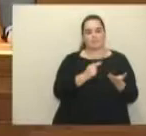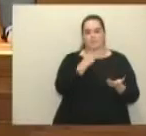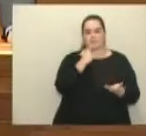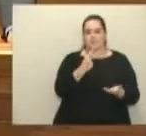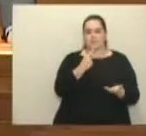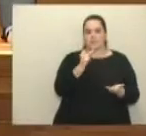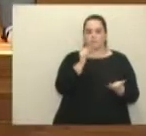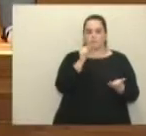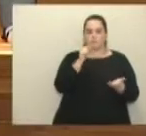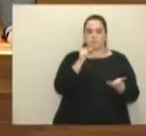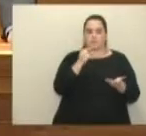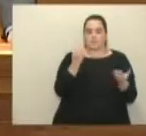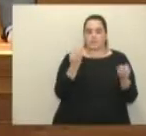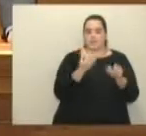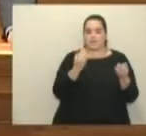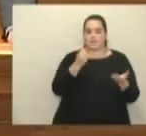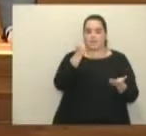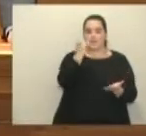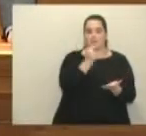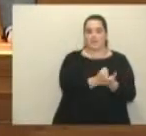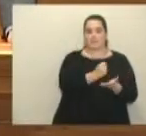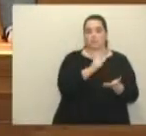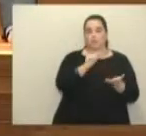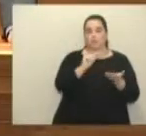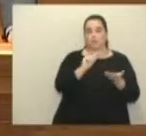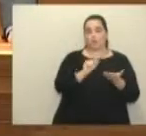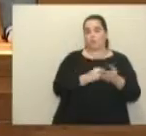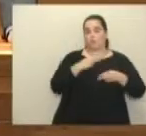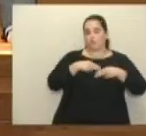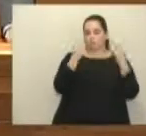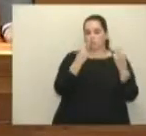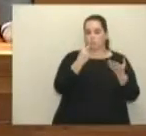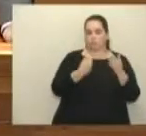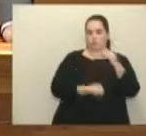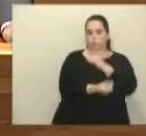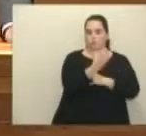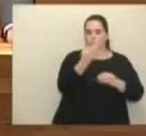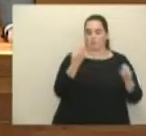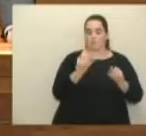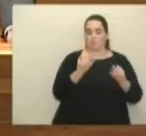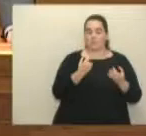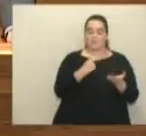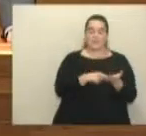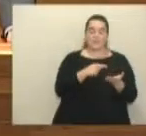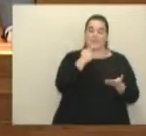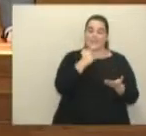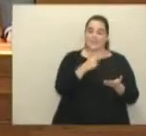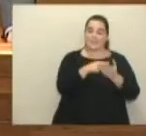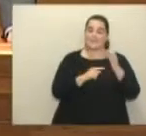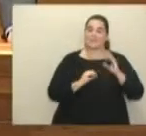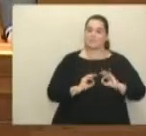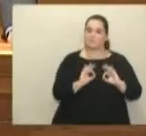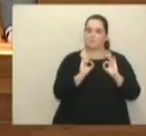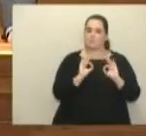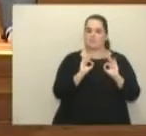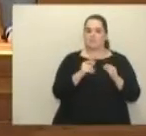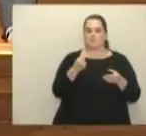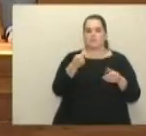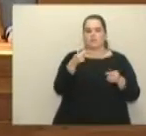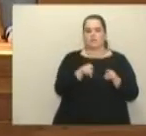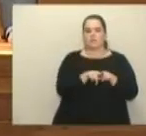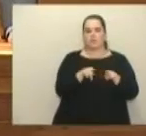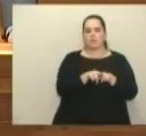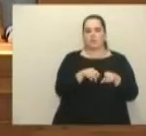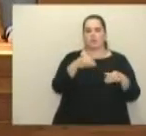la creación de un registro de contratos públicos, en el cual se concretaba expresamente el contenido de ese